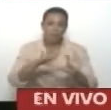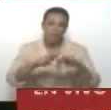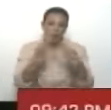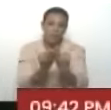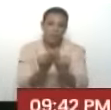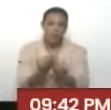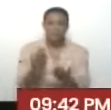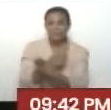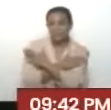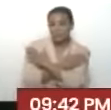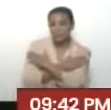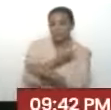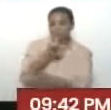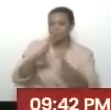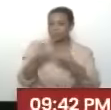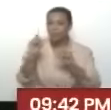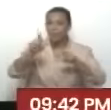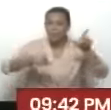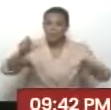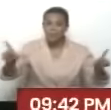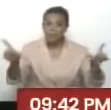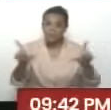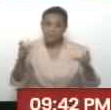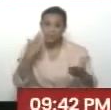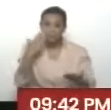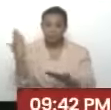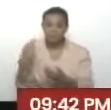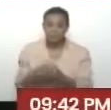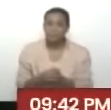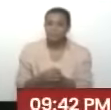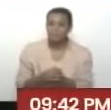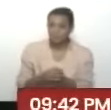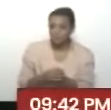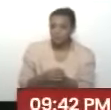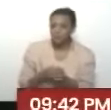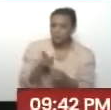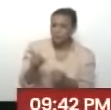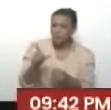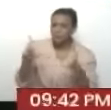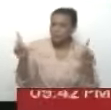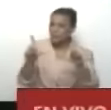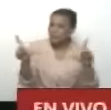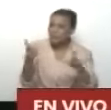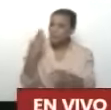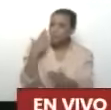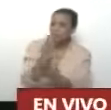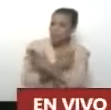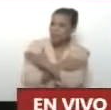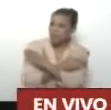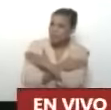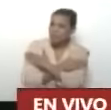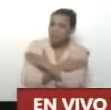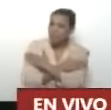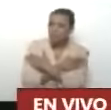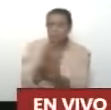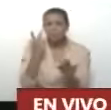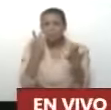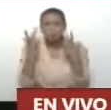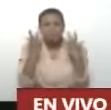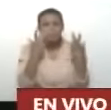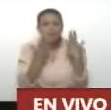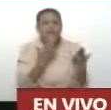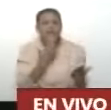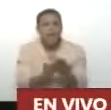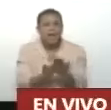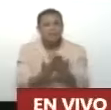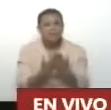y felicité a todas las televisoras, Marlene. A todas las televisoras. Entonces empecé a decir, gracias